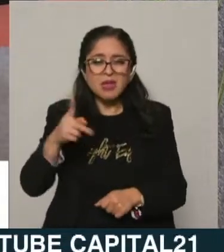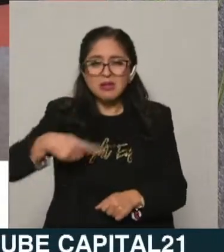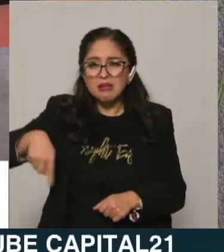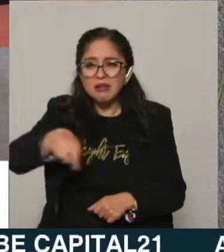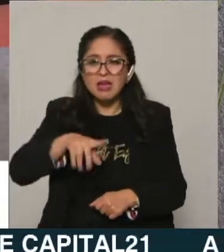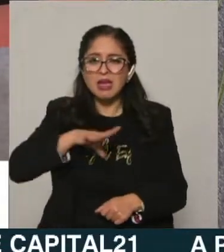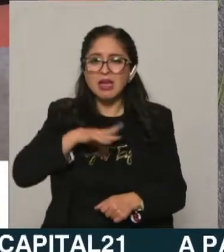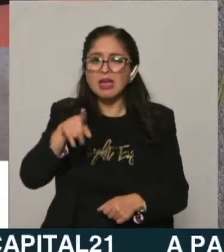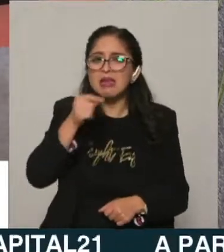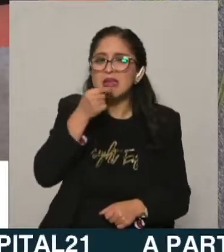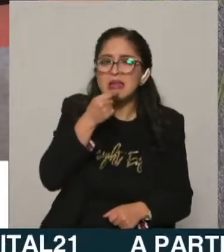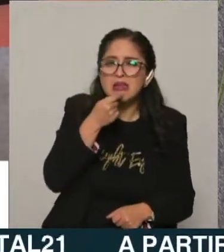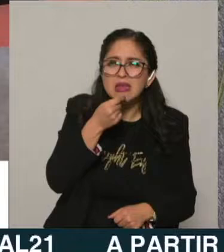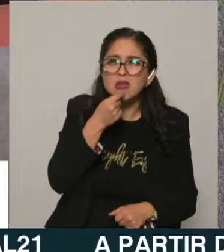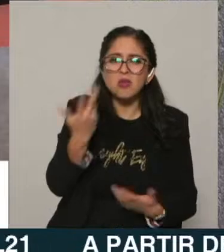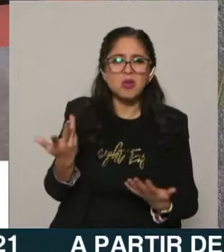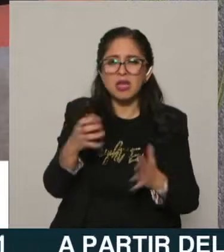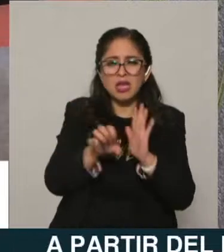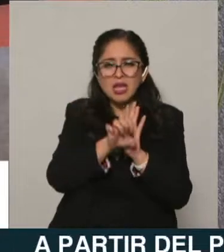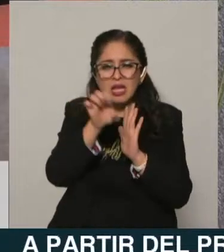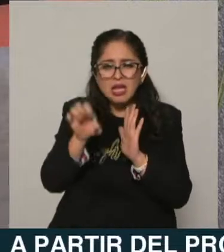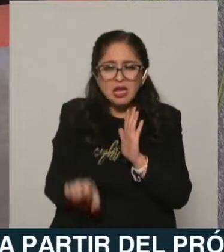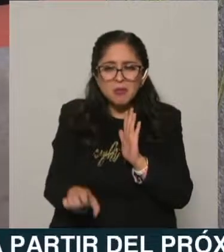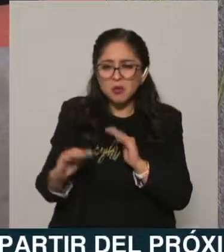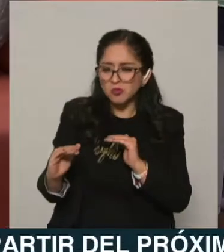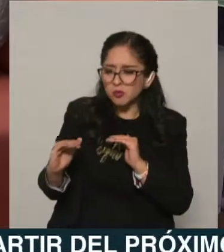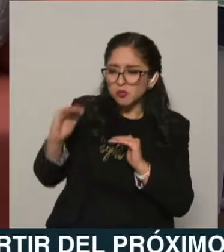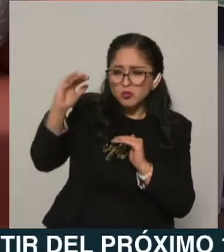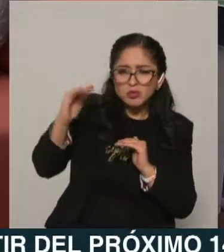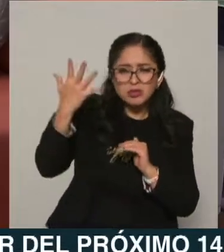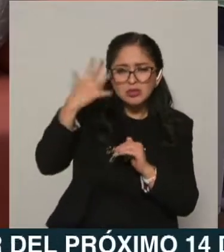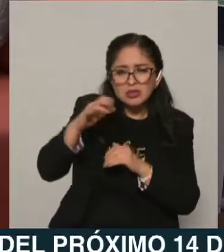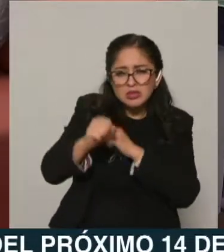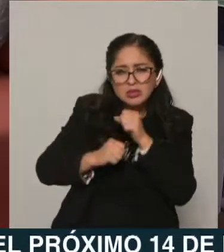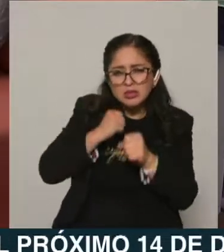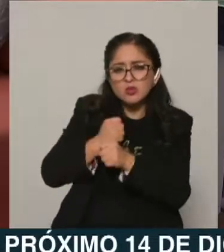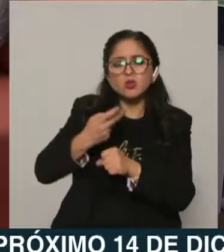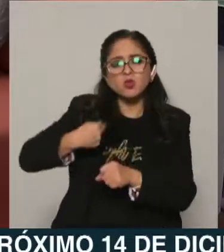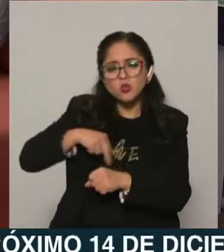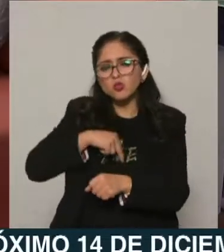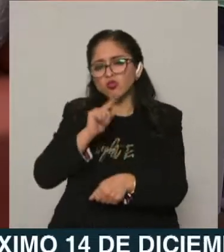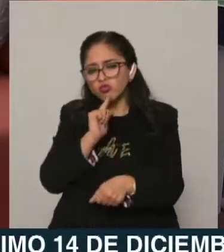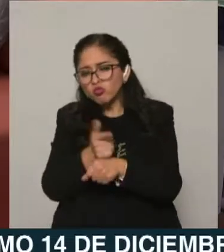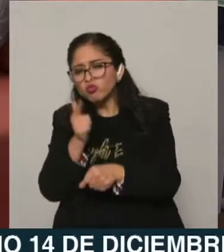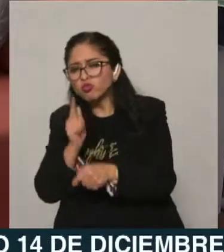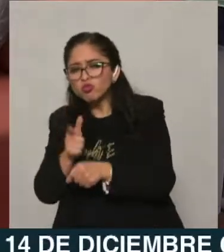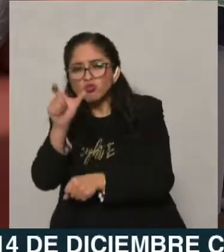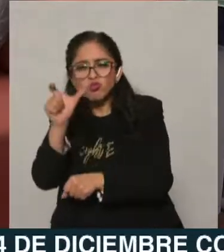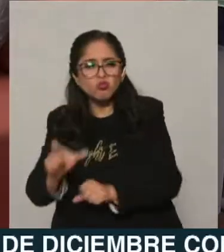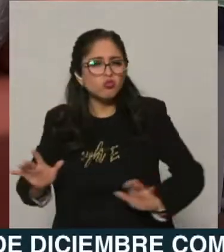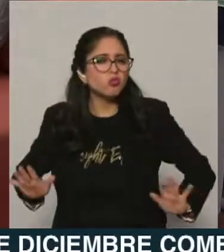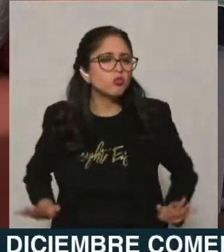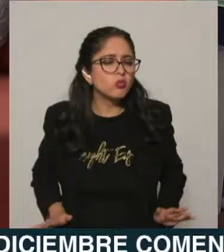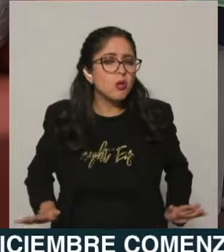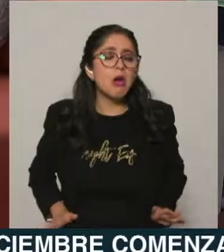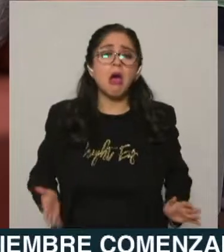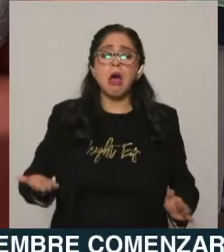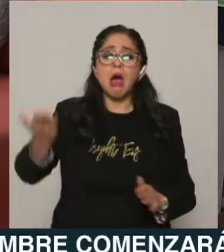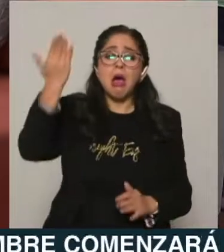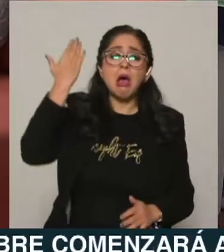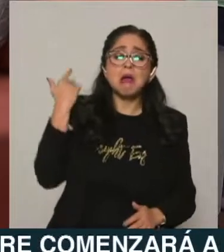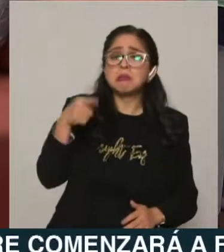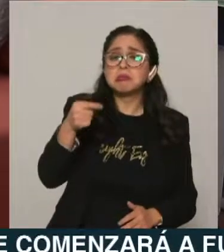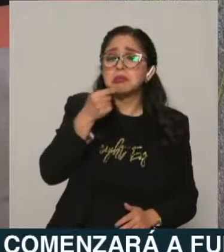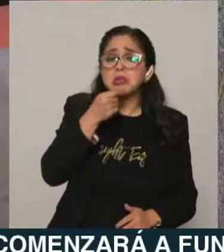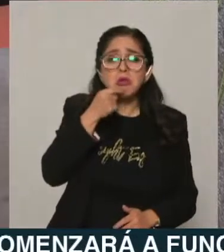como desde hasta más de 10 años como observados, o por lo menos con contacto, esos niños que no tenían